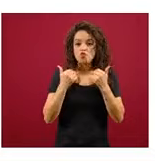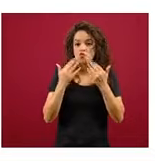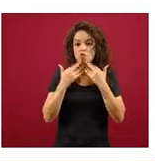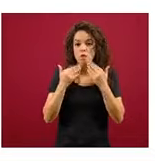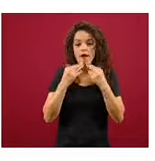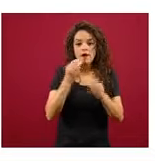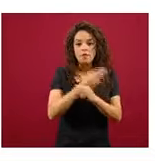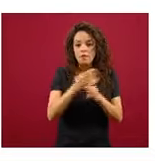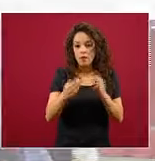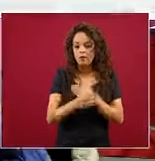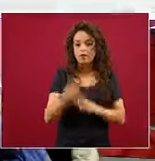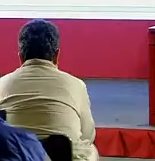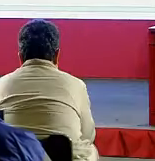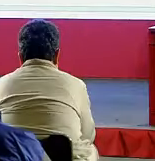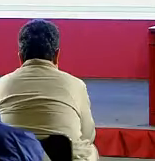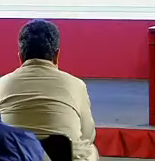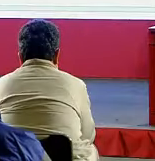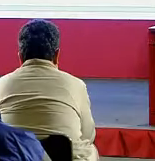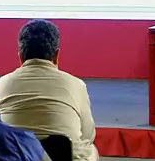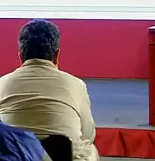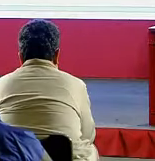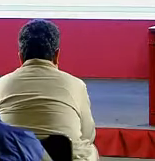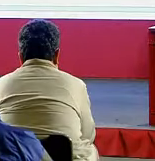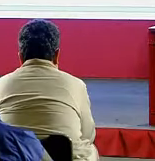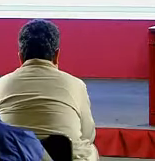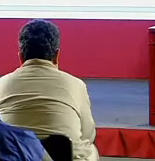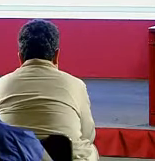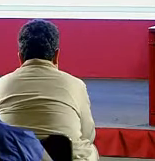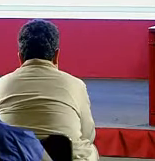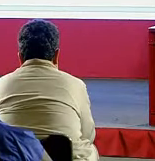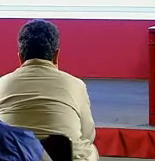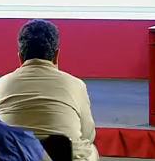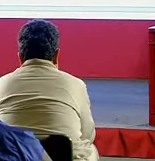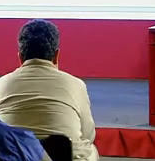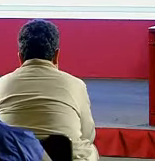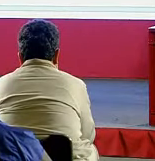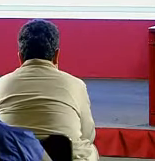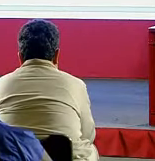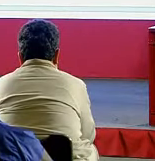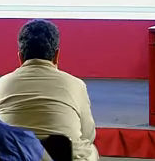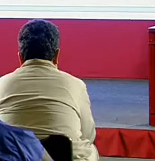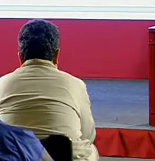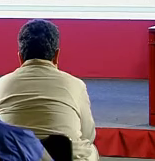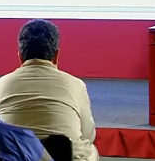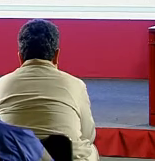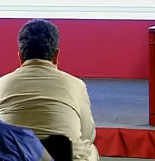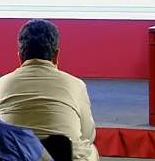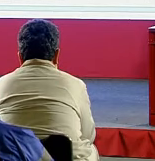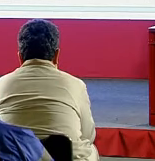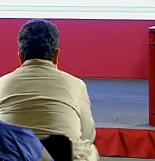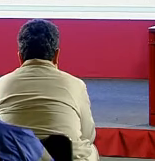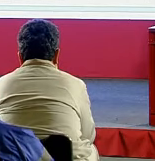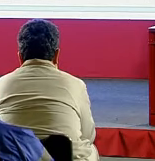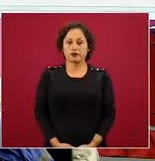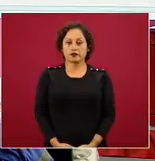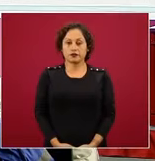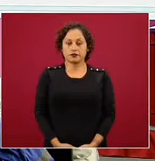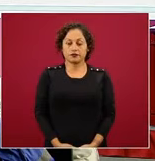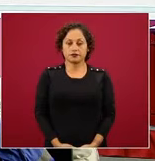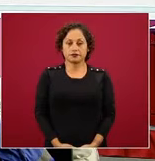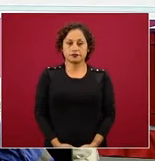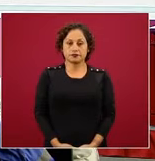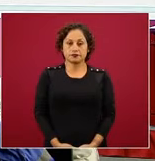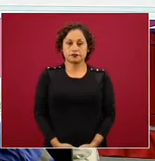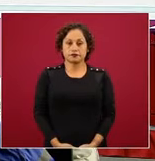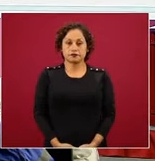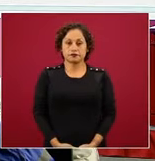capacitación suficiente para poder hacer frente a la problemática. Entonces, conscientes de ello, desde el mes de marzo nos dimos a la tarea de trabajar. La siguiente, por